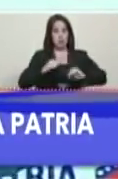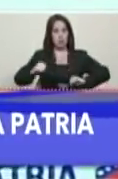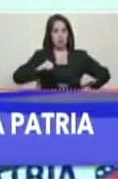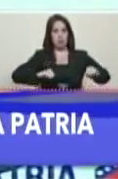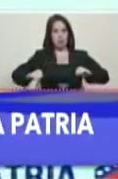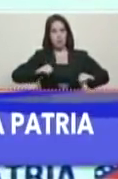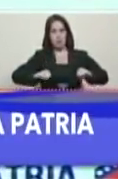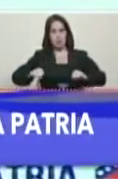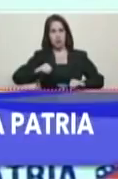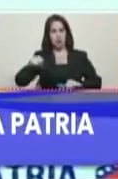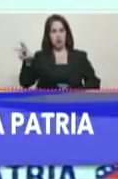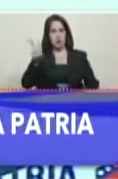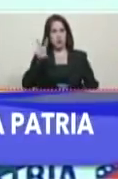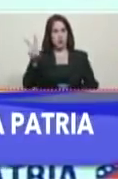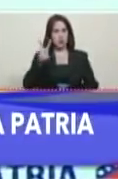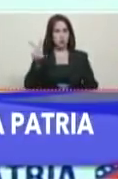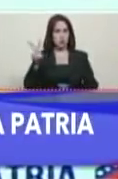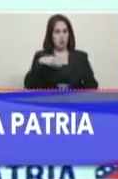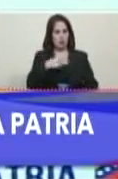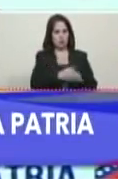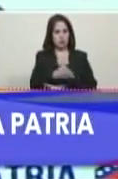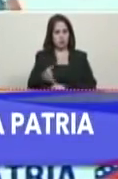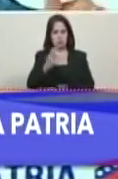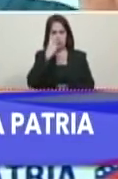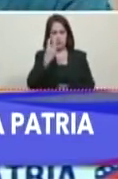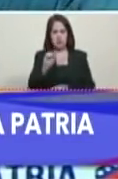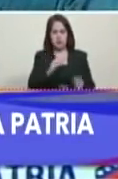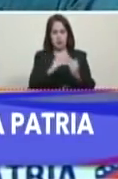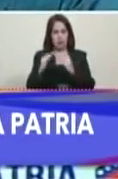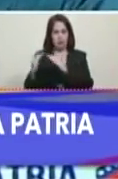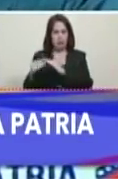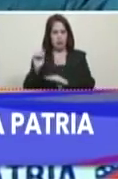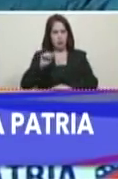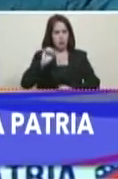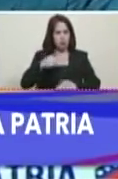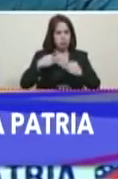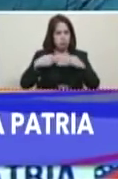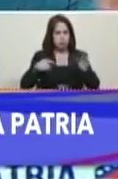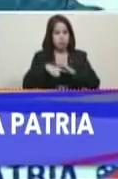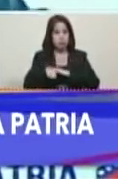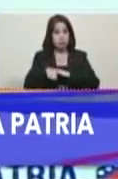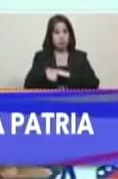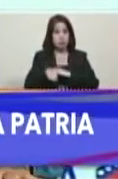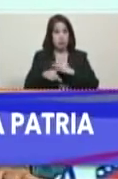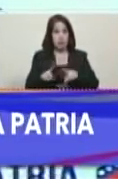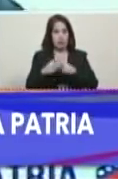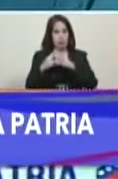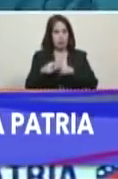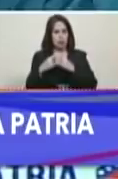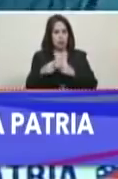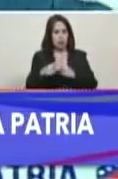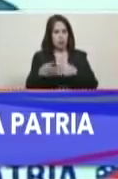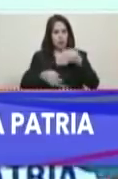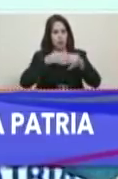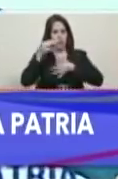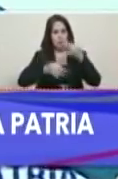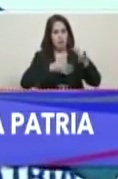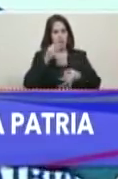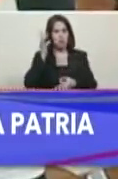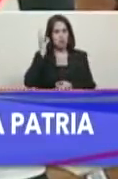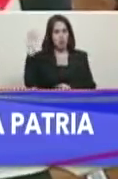Somos Venezuela, la visita casa por casa y este instrumento extraordinario que nos va a explicar Yosmari. Adelante,